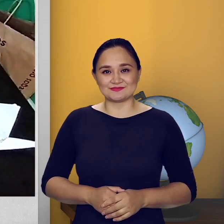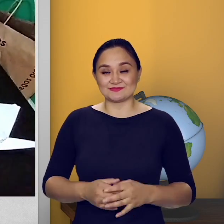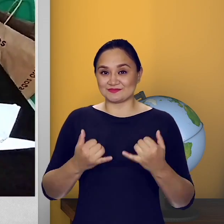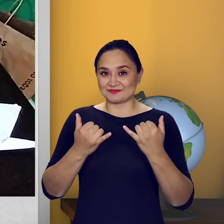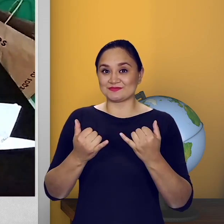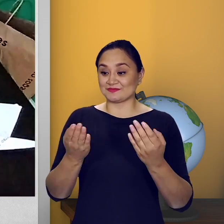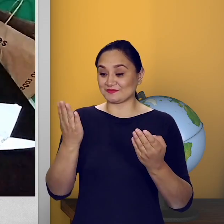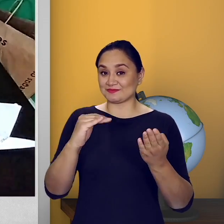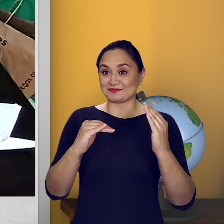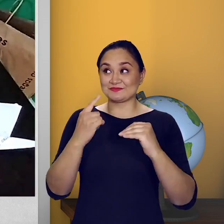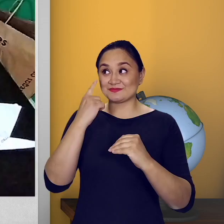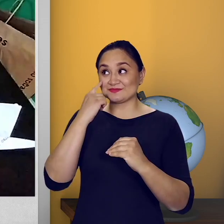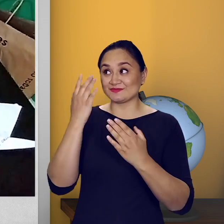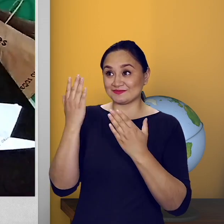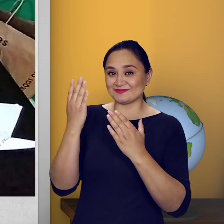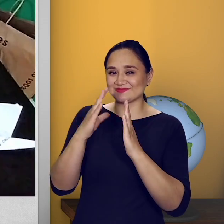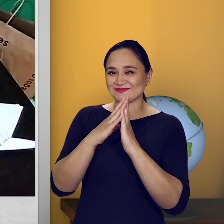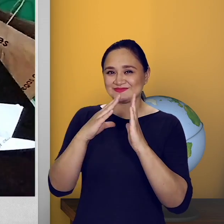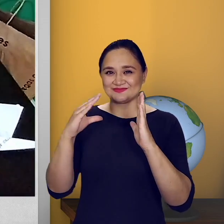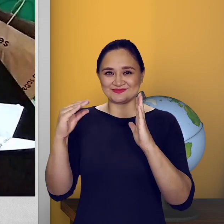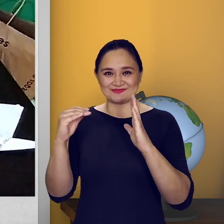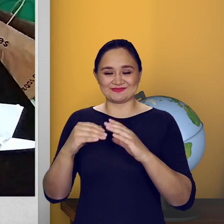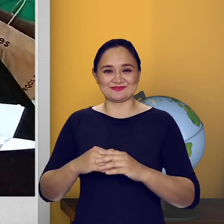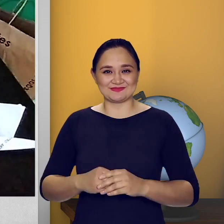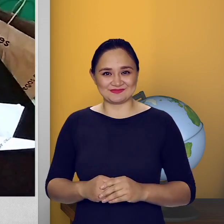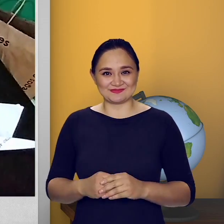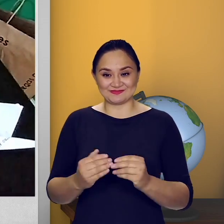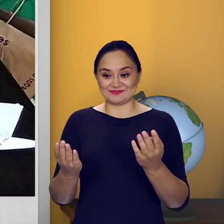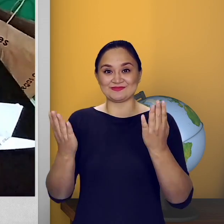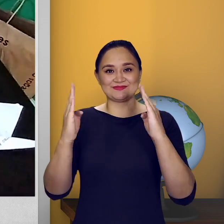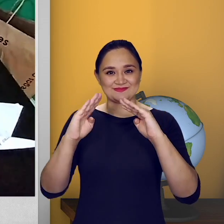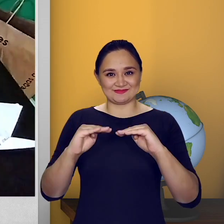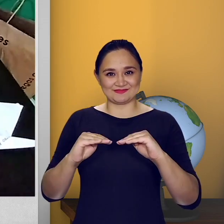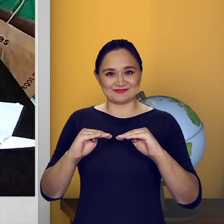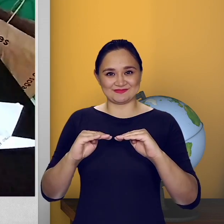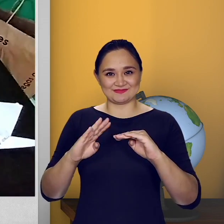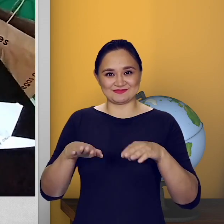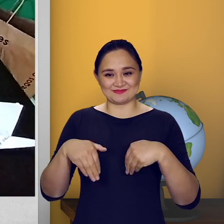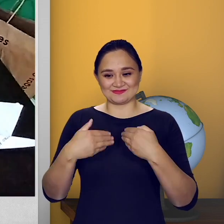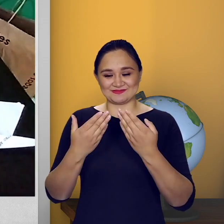Ahora vamos a doblar de la siguiente manera. Hacia adentro.